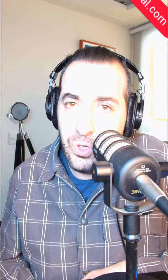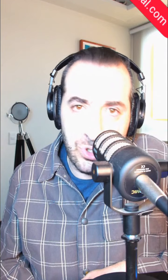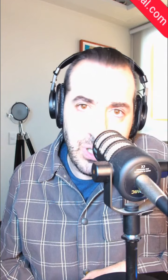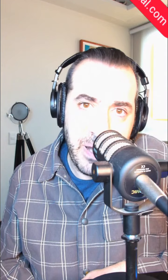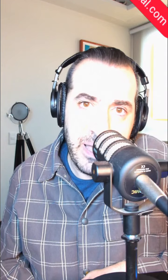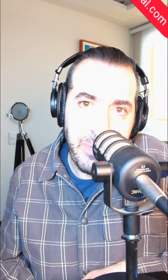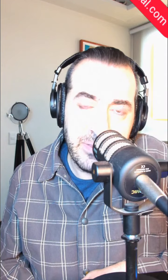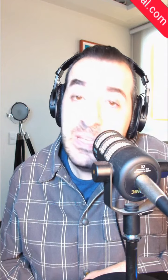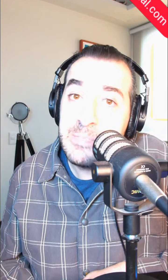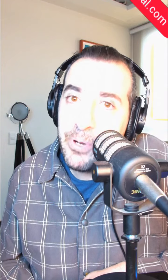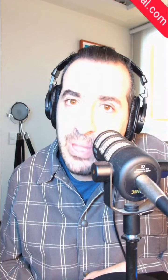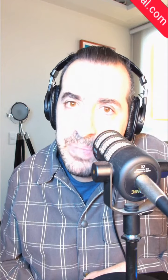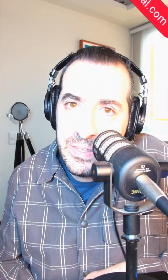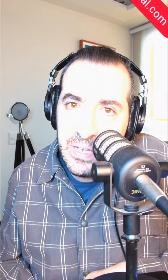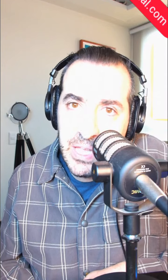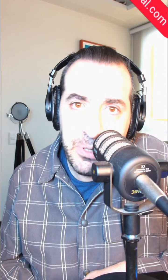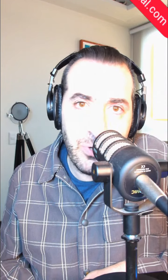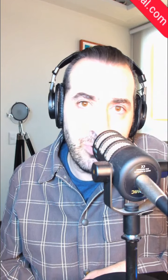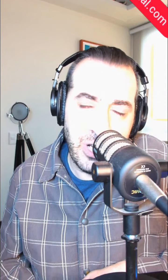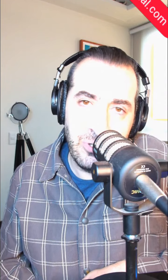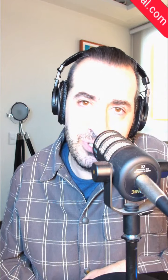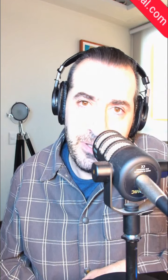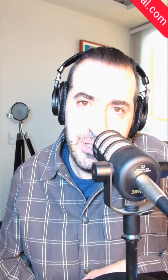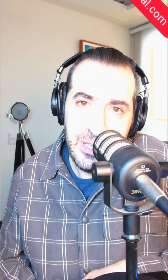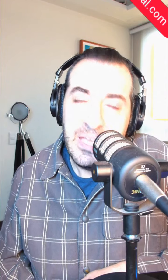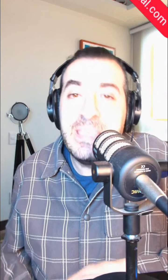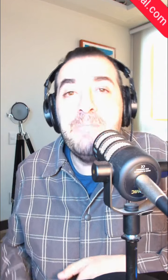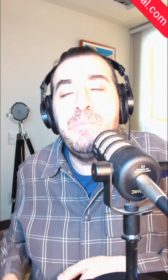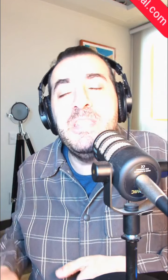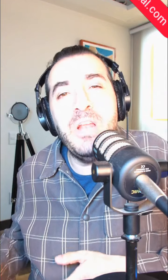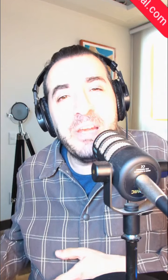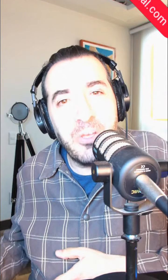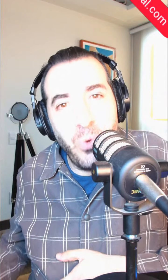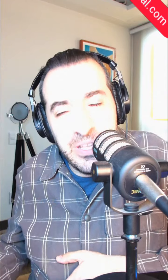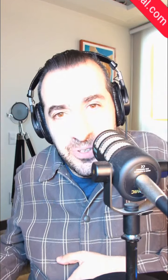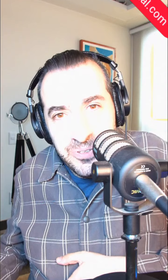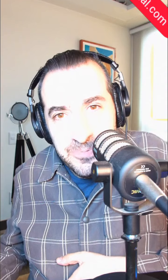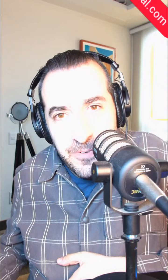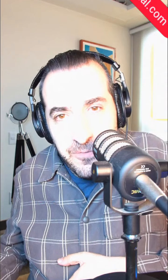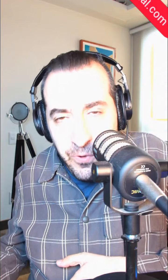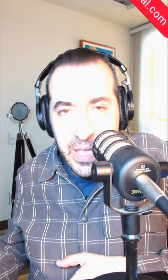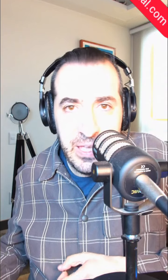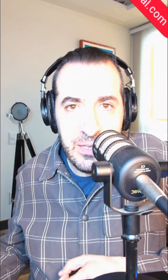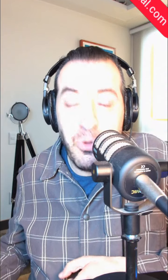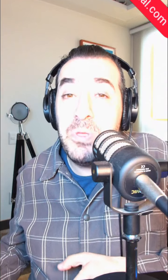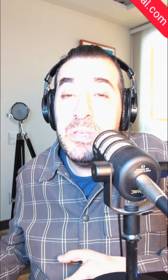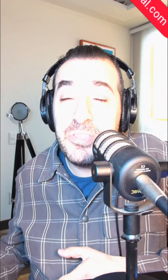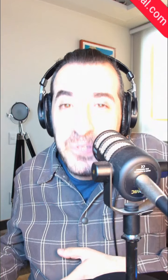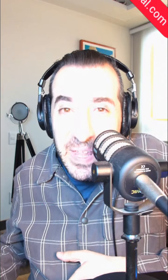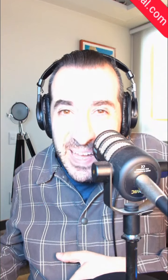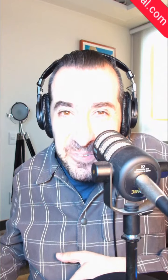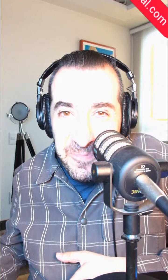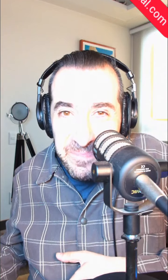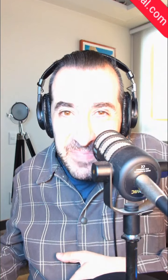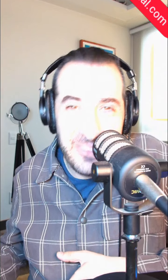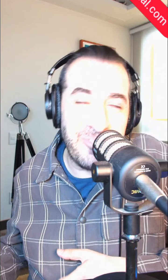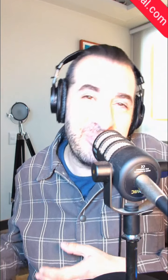puso José María Martínez, pero también tiene que ver con otra cosa. Quien pidió el recuento fue Movimiento